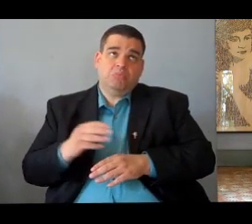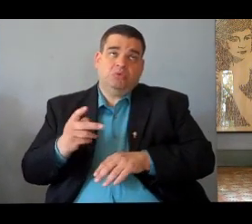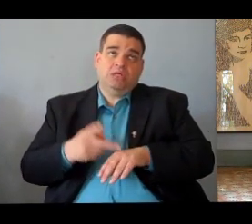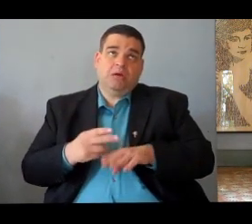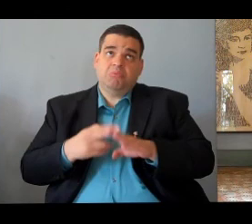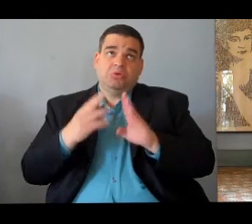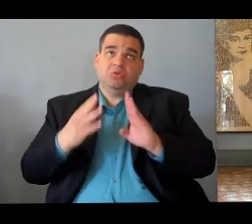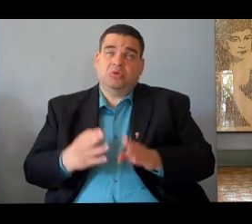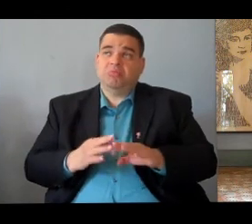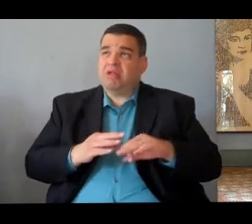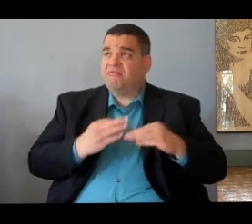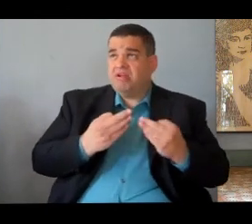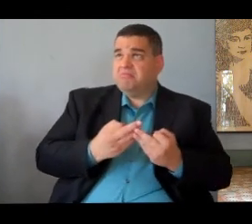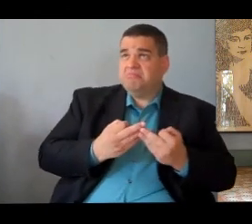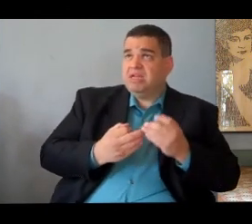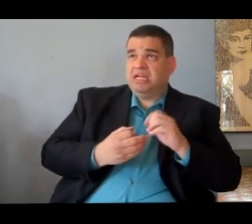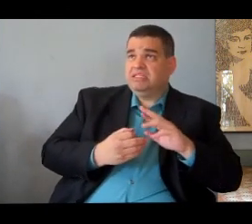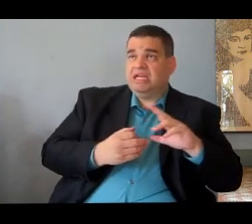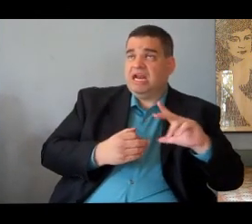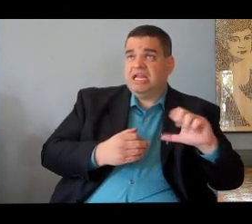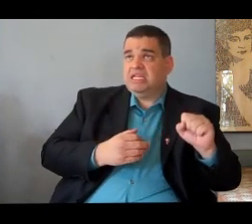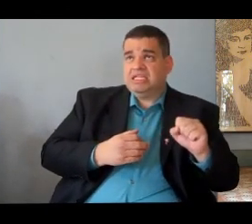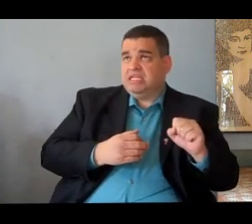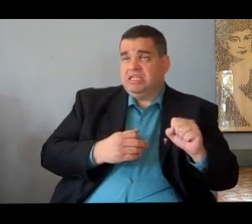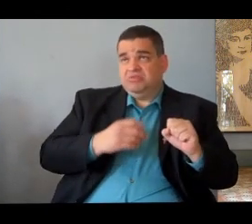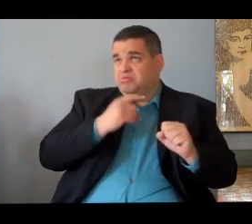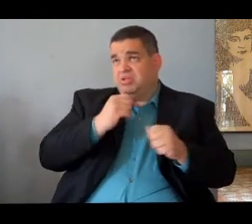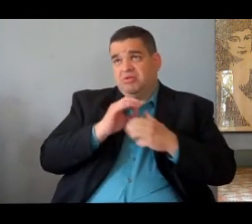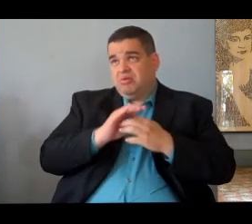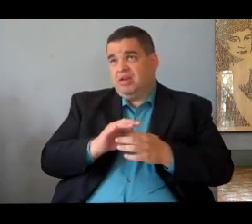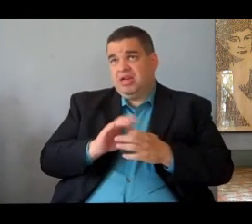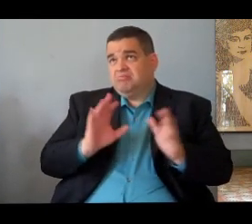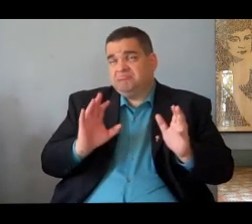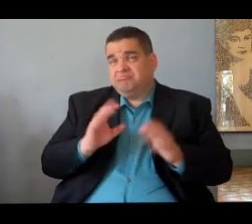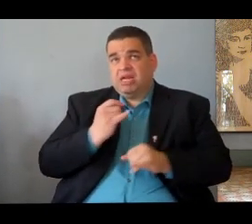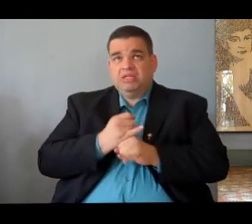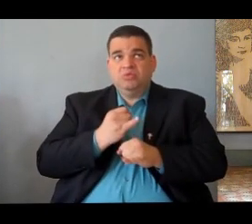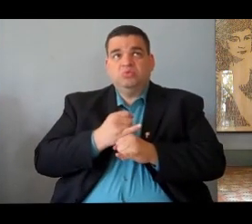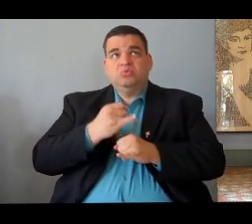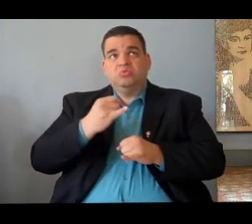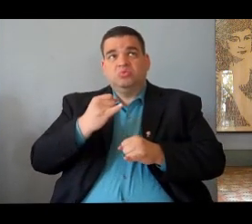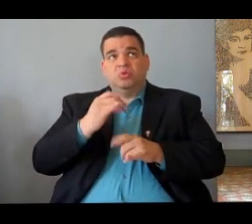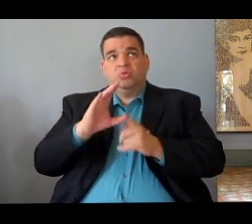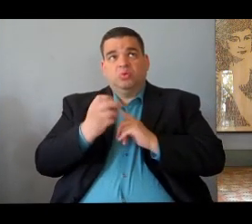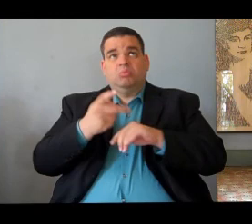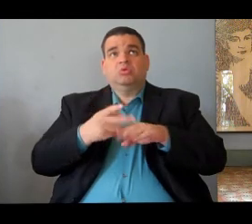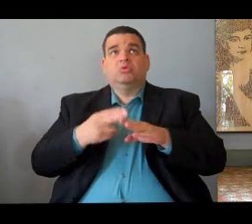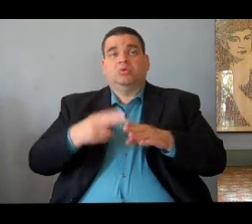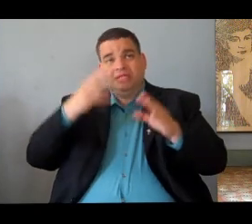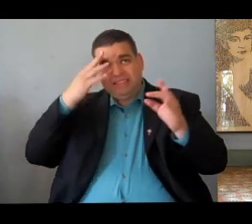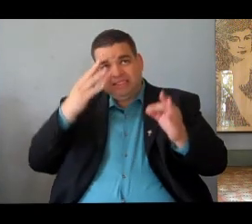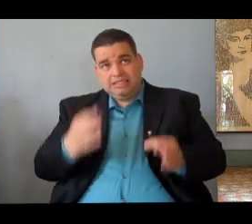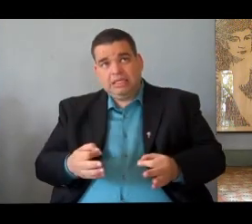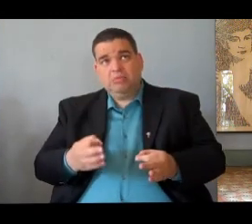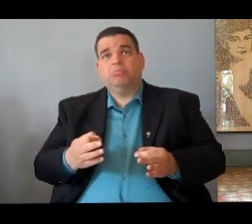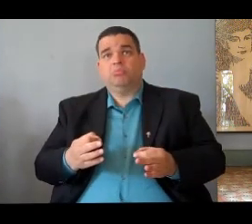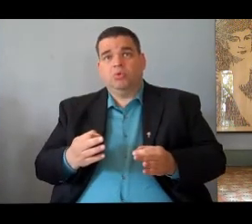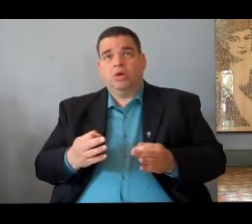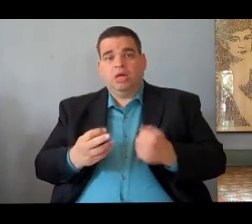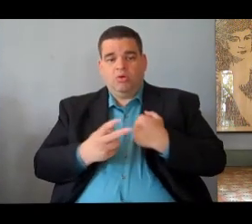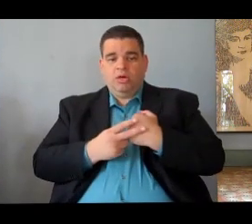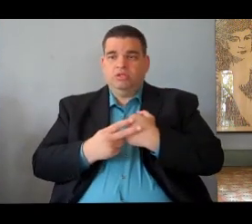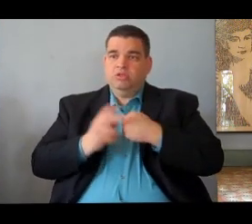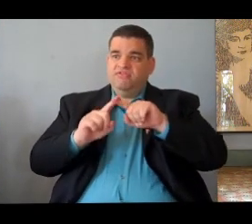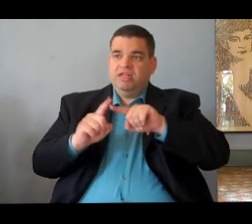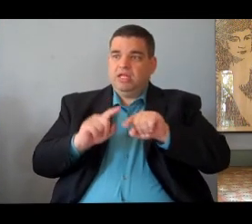tenía No, tiene nada, ninguna relación con la familia, ¿no? Okay. El instituto decide, por la gran colección que tenemos, que adquirimos por